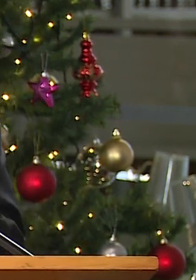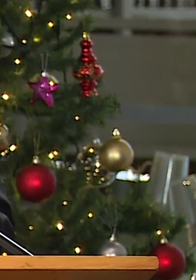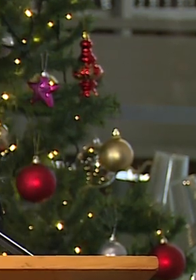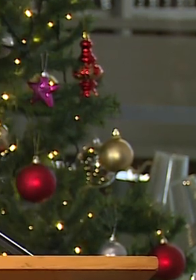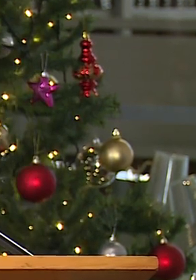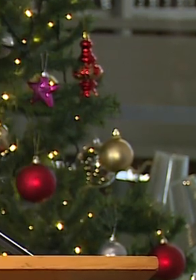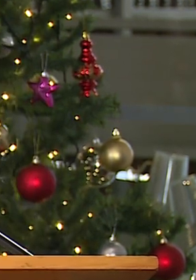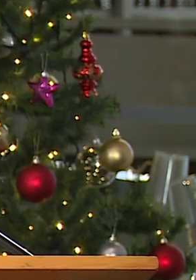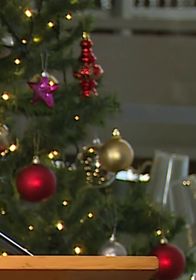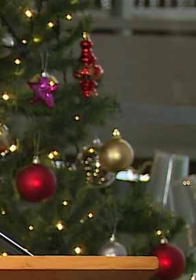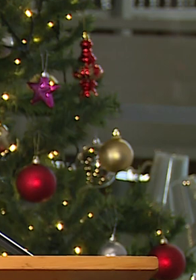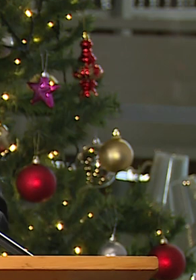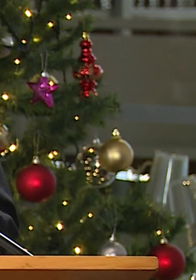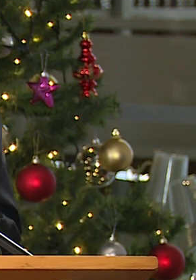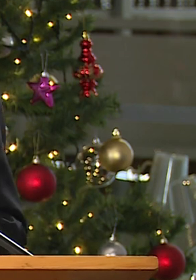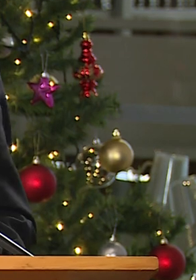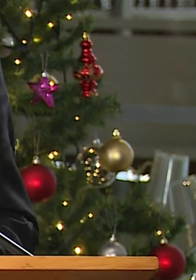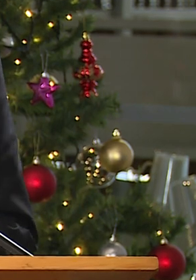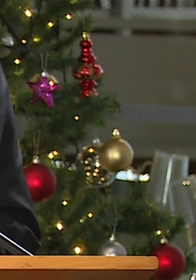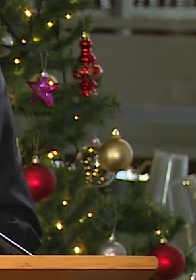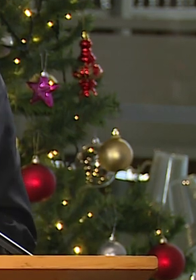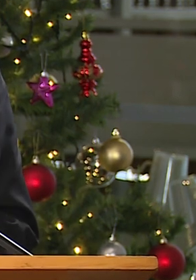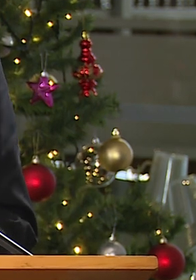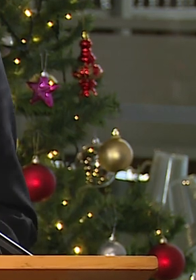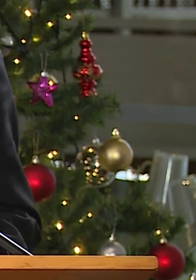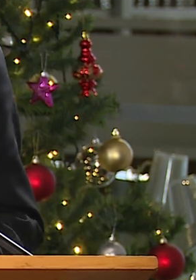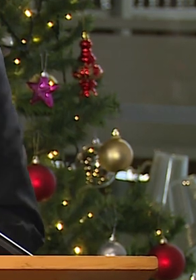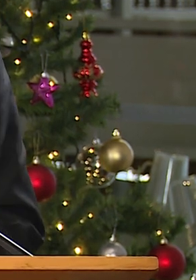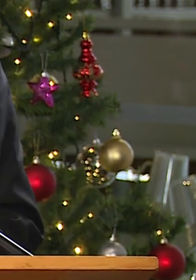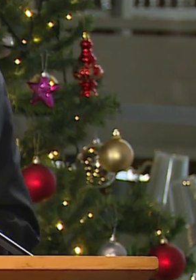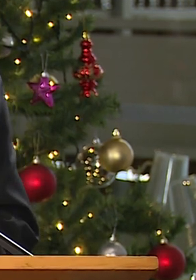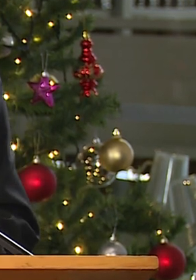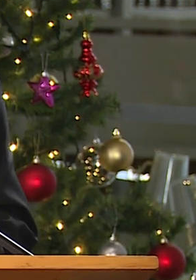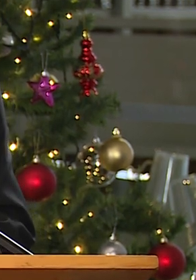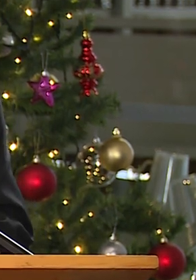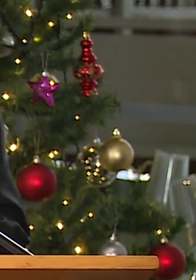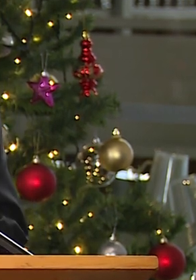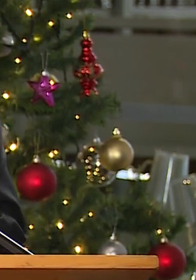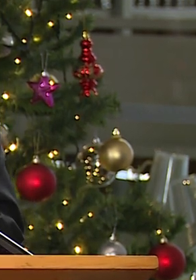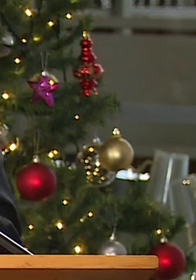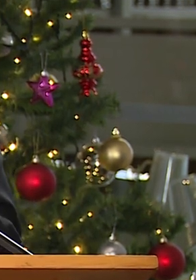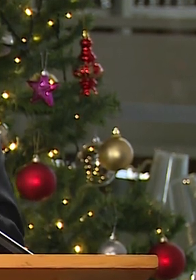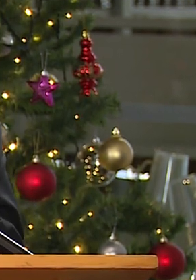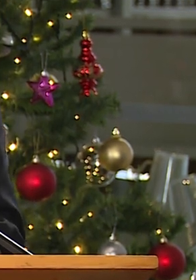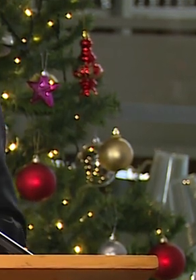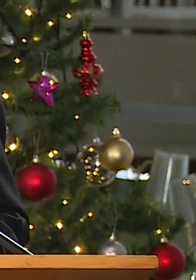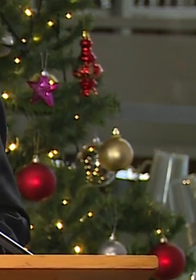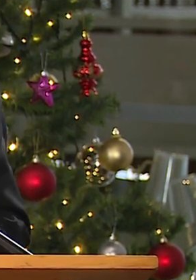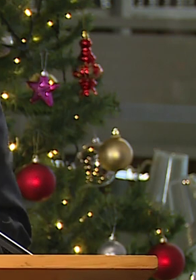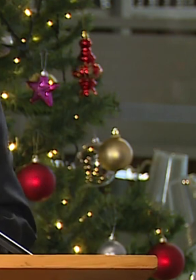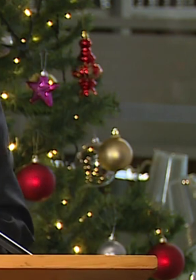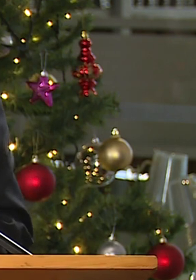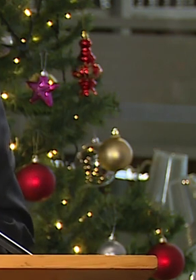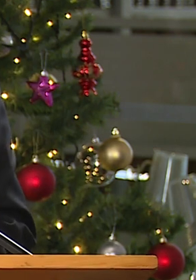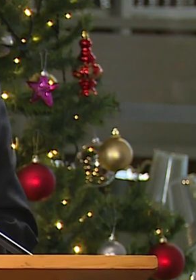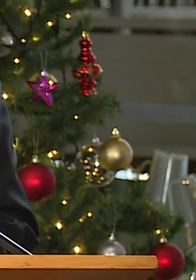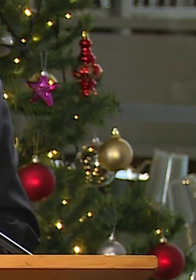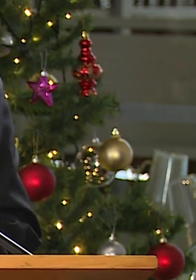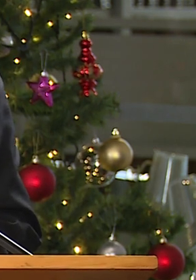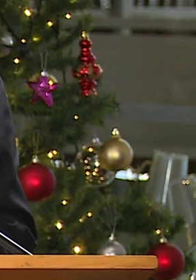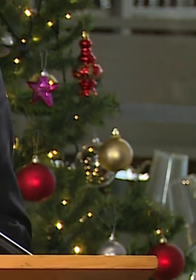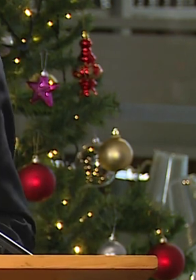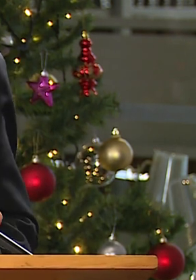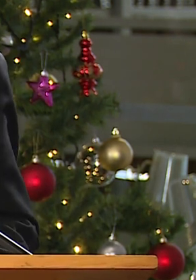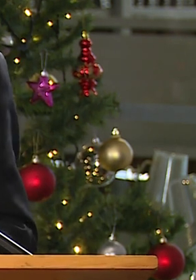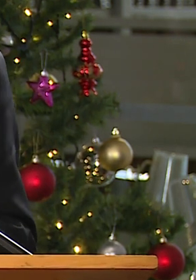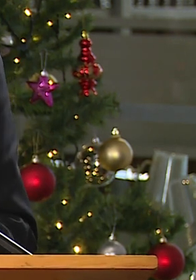la Cámara y el Senado en esta iniciativa que han trabajado conjuntamente ya por años. Creemos que esto es un excelente ejemplo del